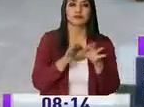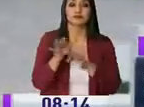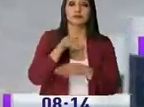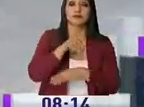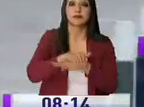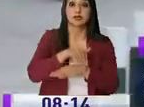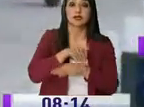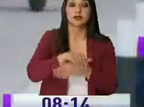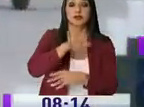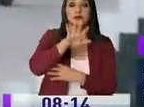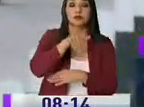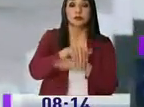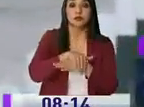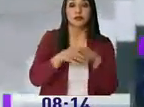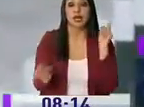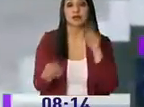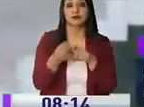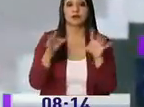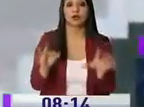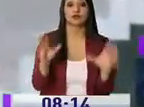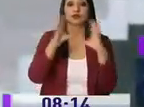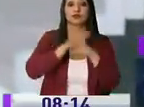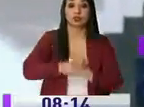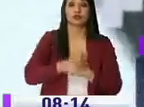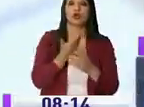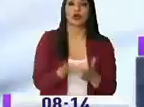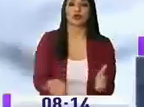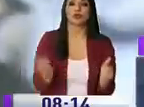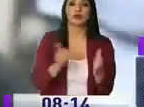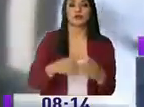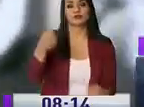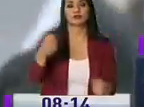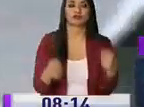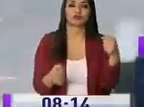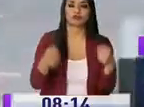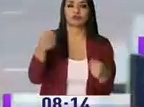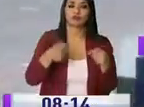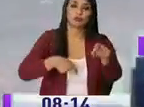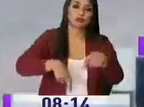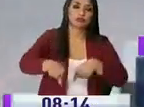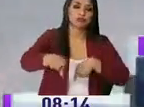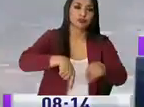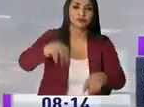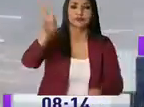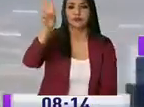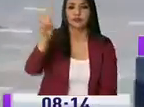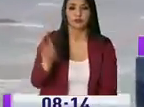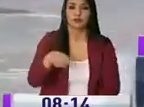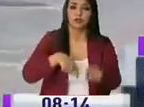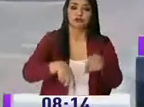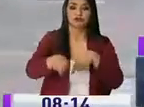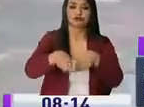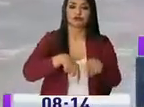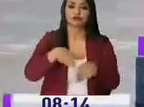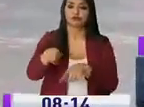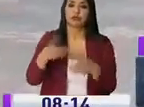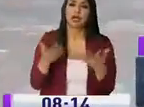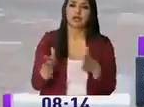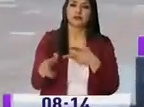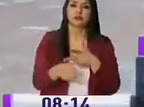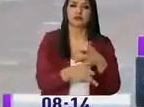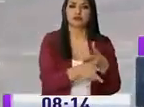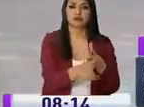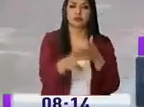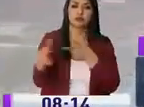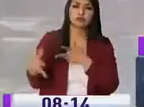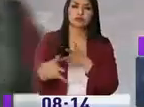tarde, de 5 de la tarde a 8 de la noche, se retoma la bidireccionalidad sobre la calle Venezuela. Esta bidireccionalidad permitía de alguna manera desfogar las